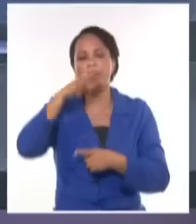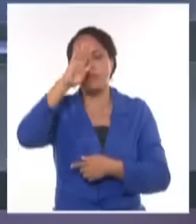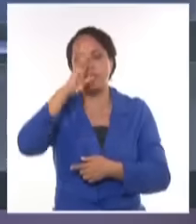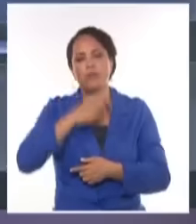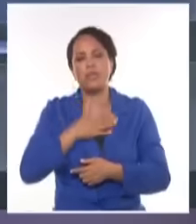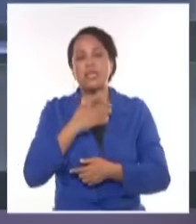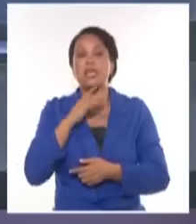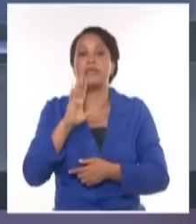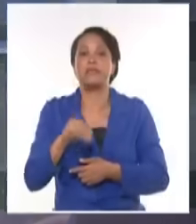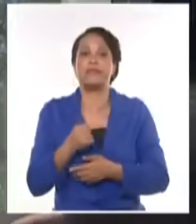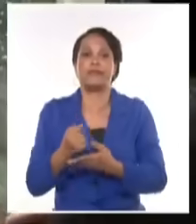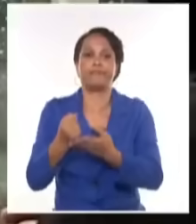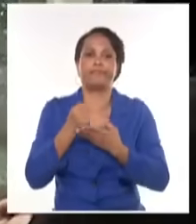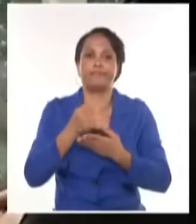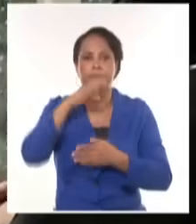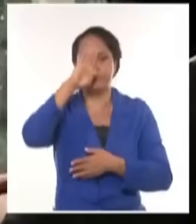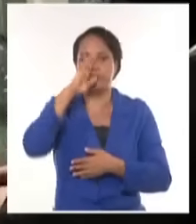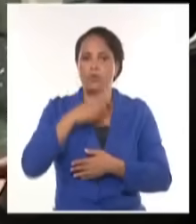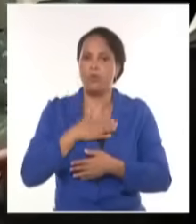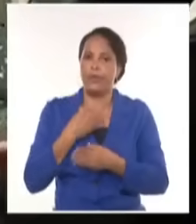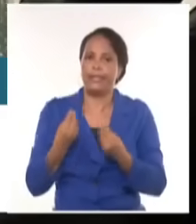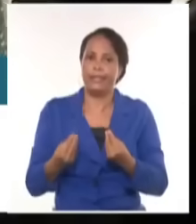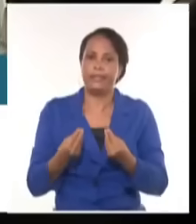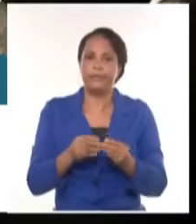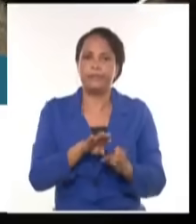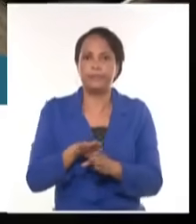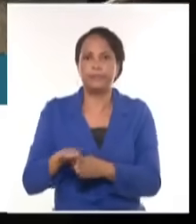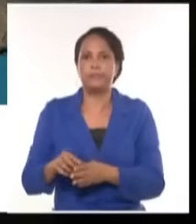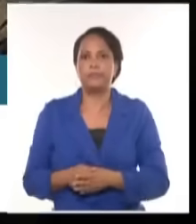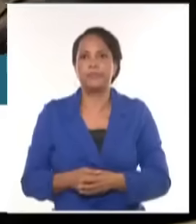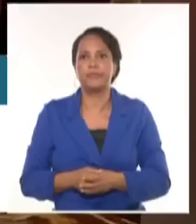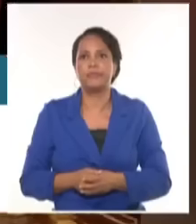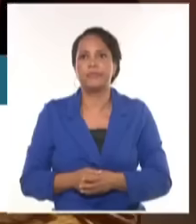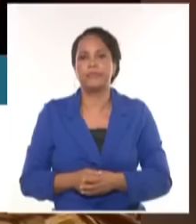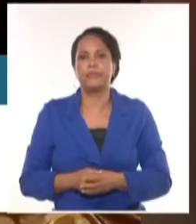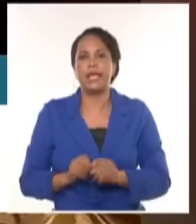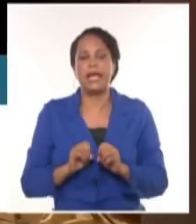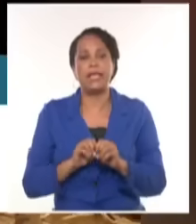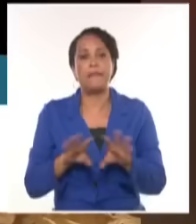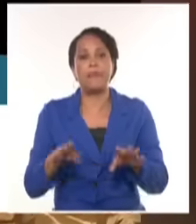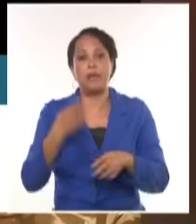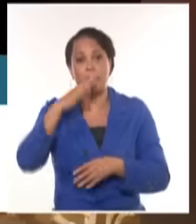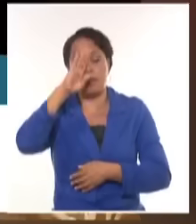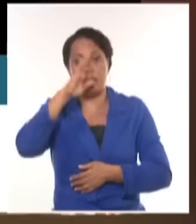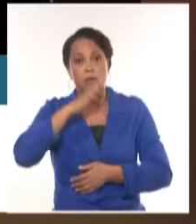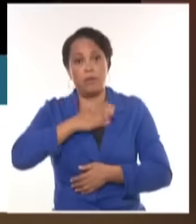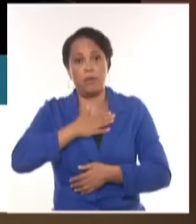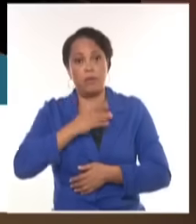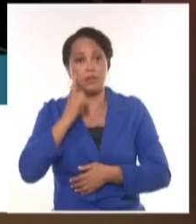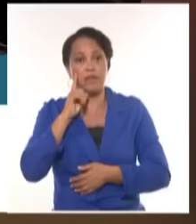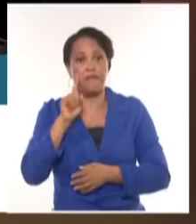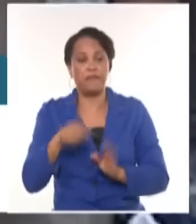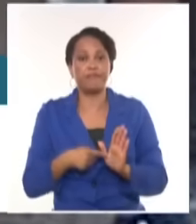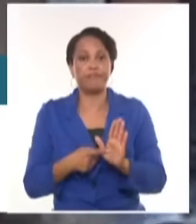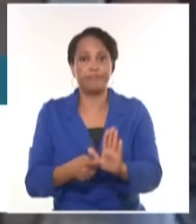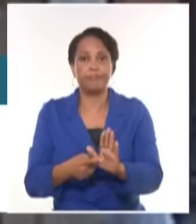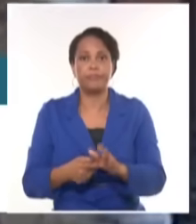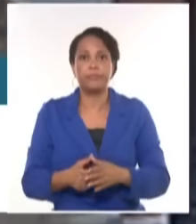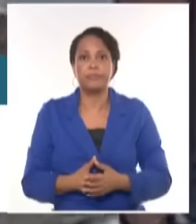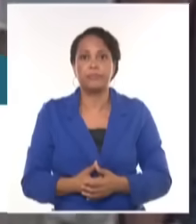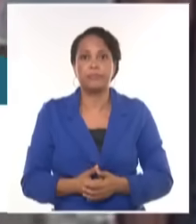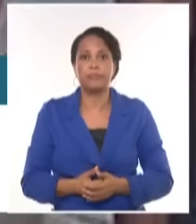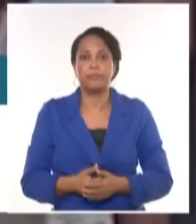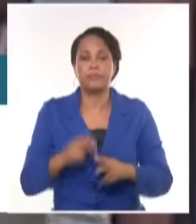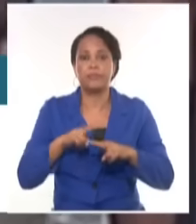apoyar. El despliegue público y mediático resaltan en la estrategia.